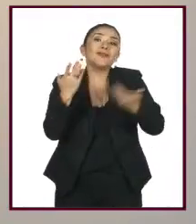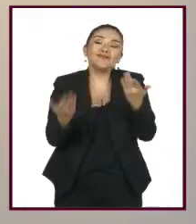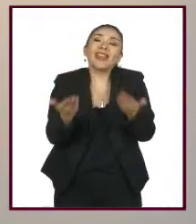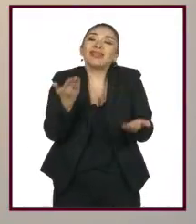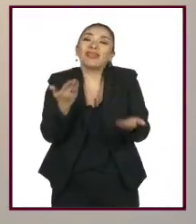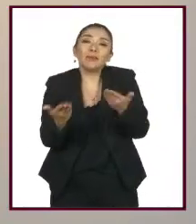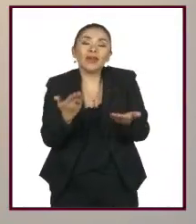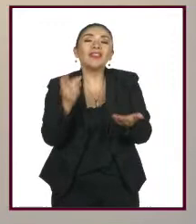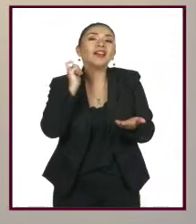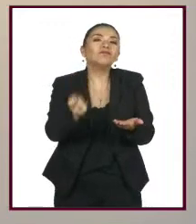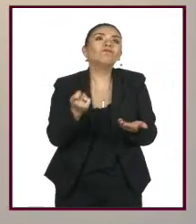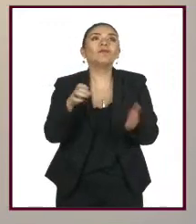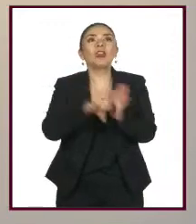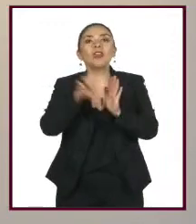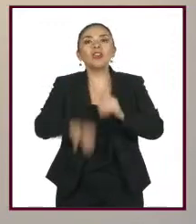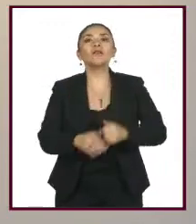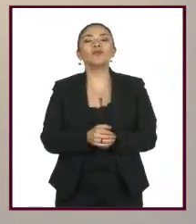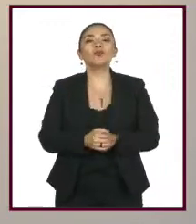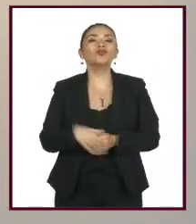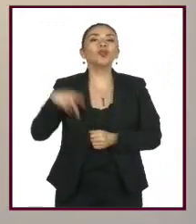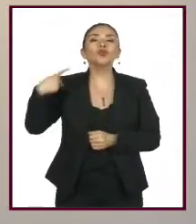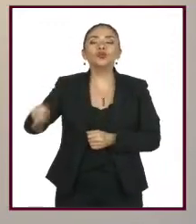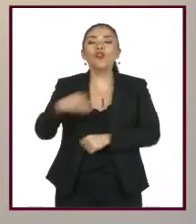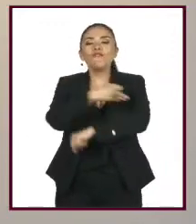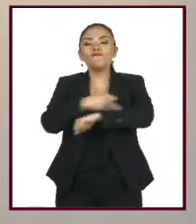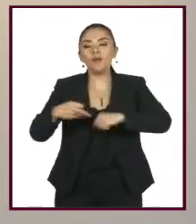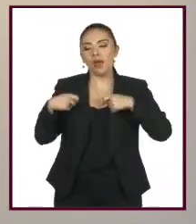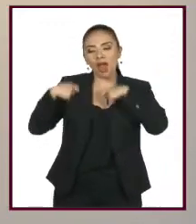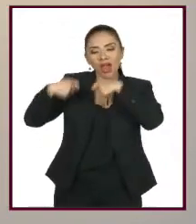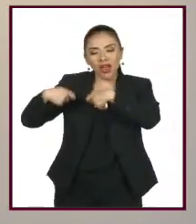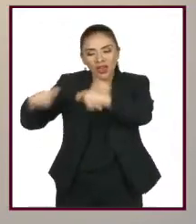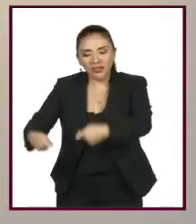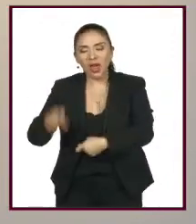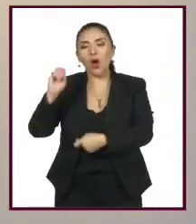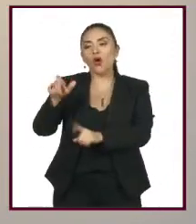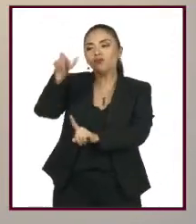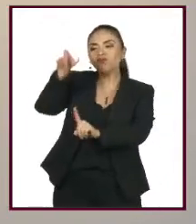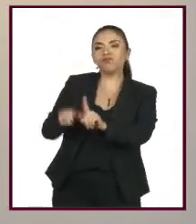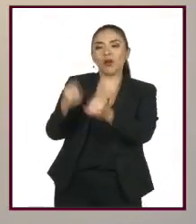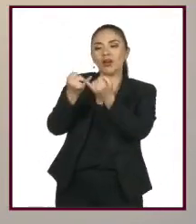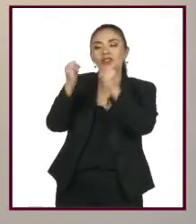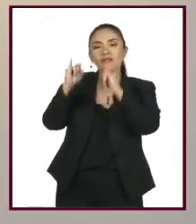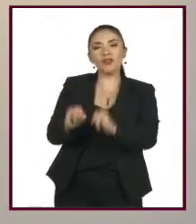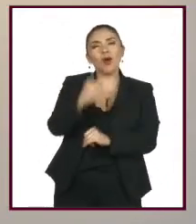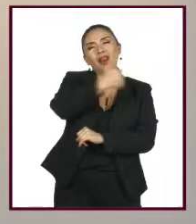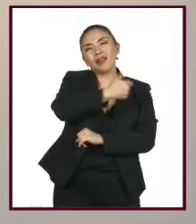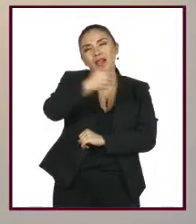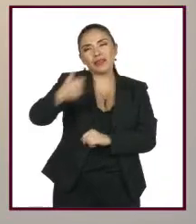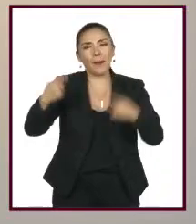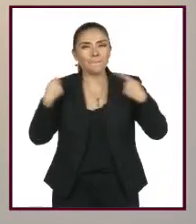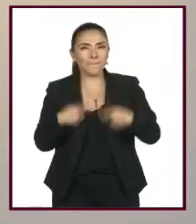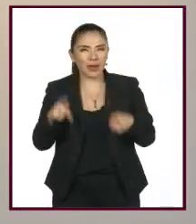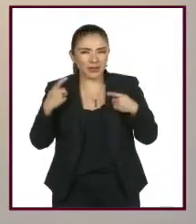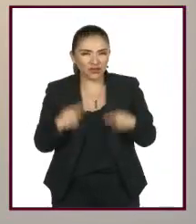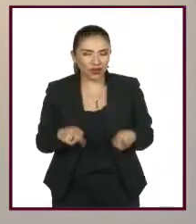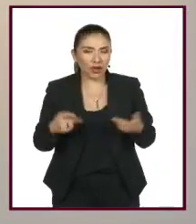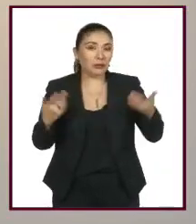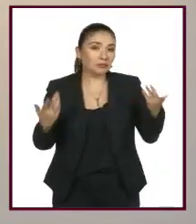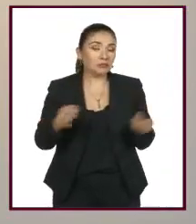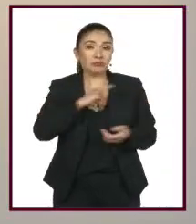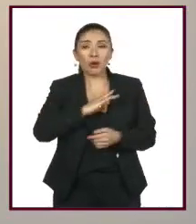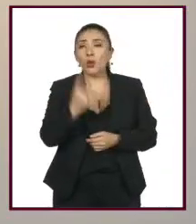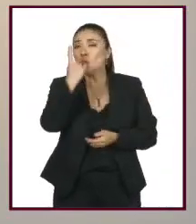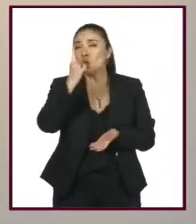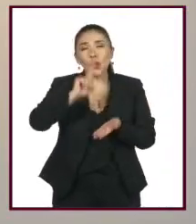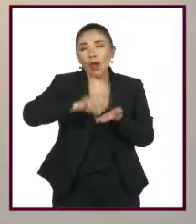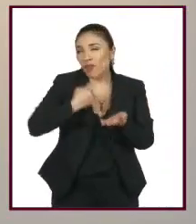también de pues los factores genéticos individuales que cada individuo tenga. Pero puede ser desde un